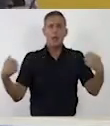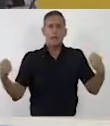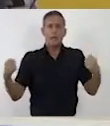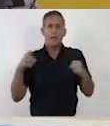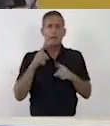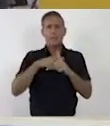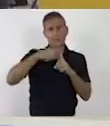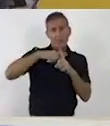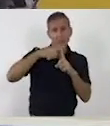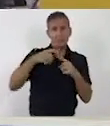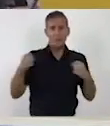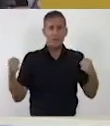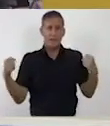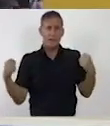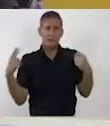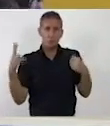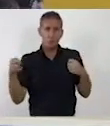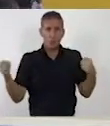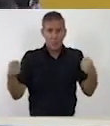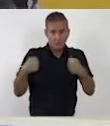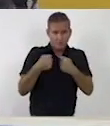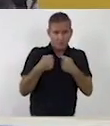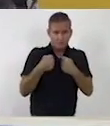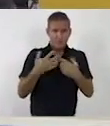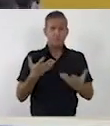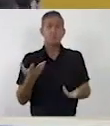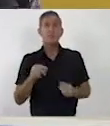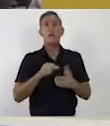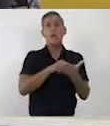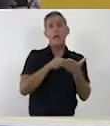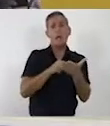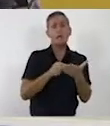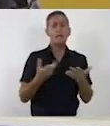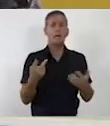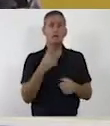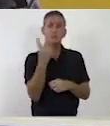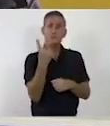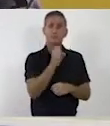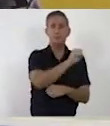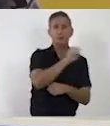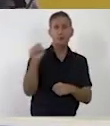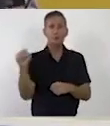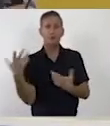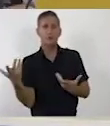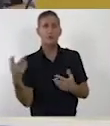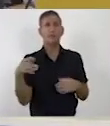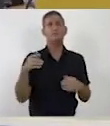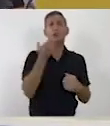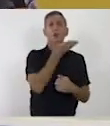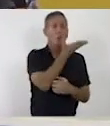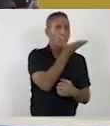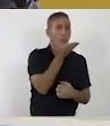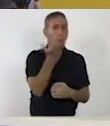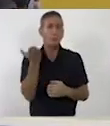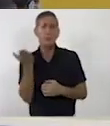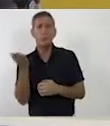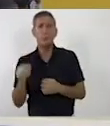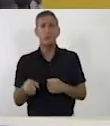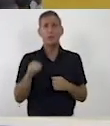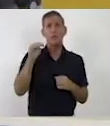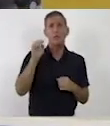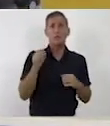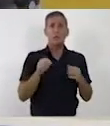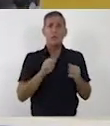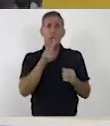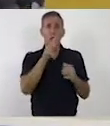y temperatura. Y hemos visto también el cálculo entre dos sustancias que sean gaseosas y que yo quiera medir el volumen